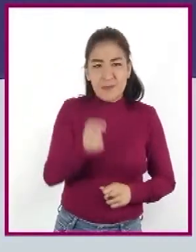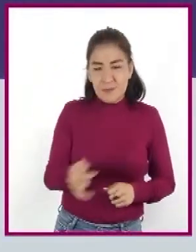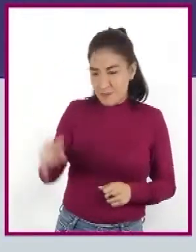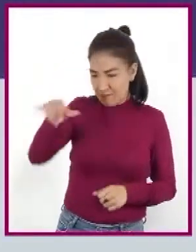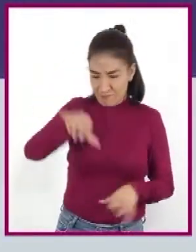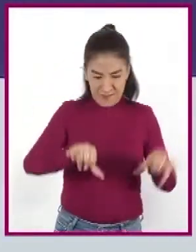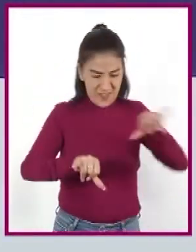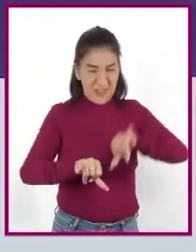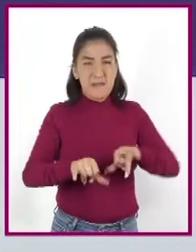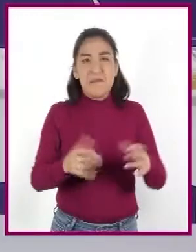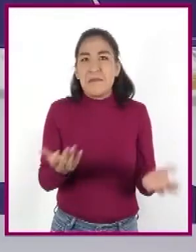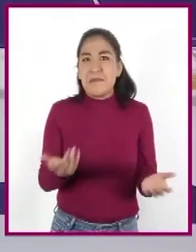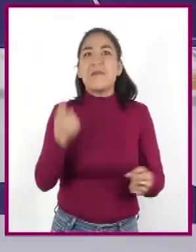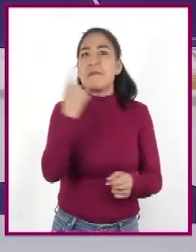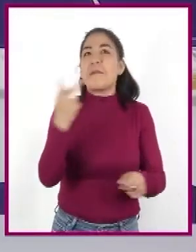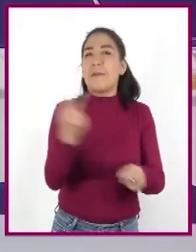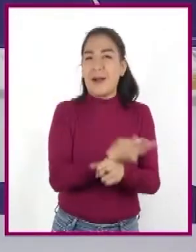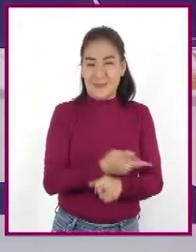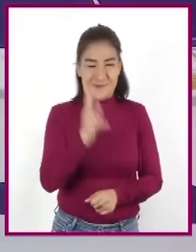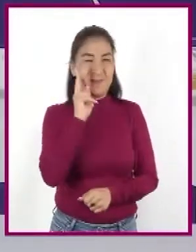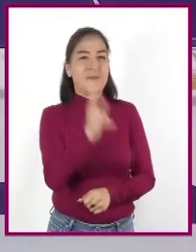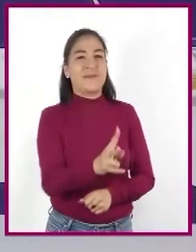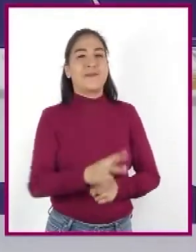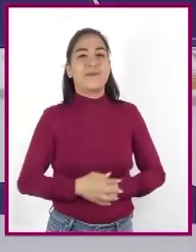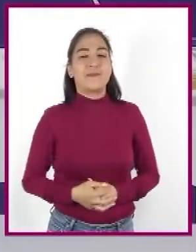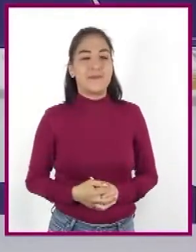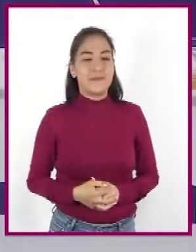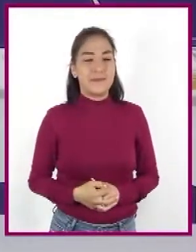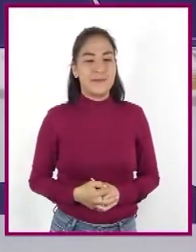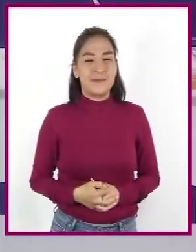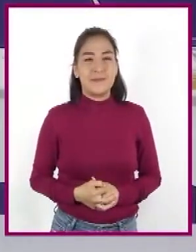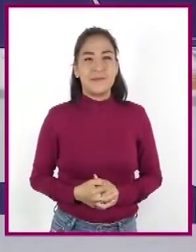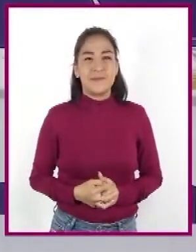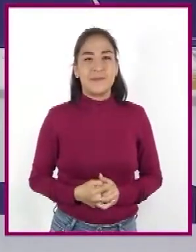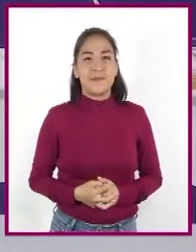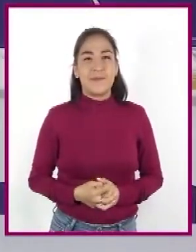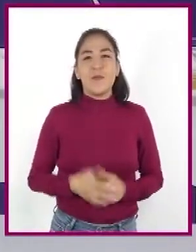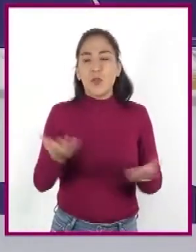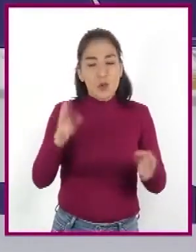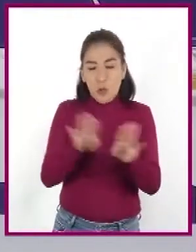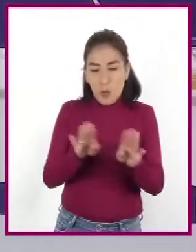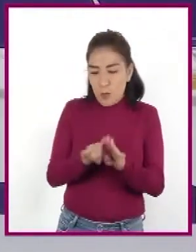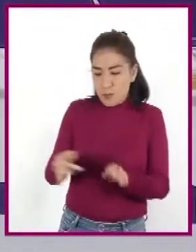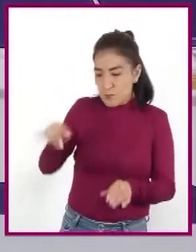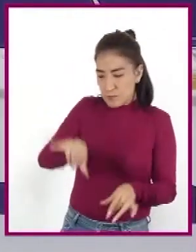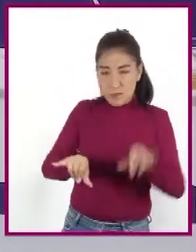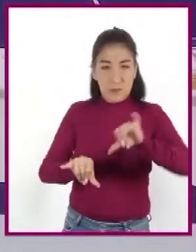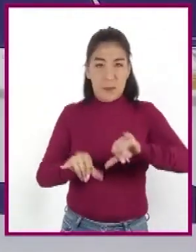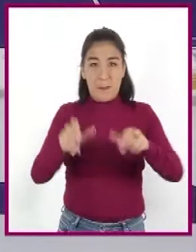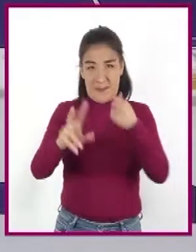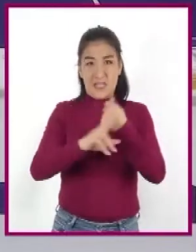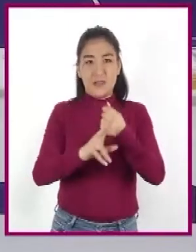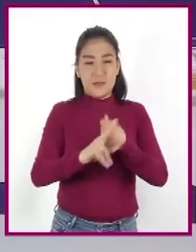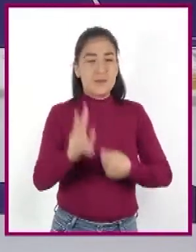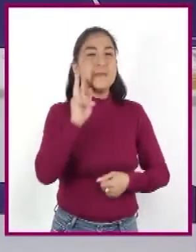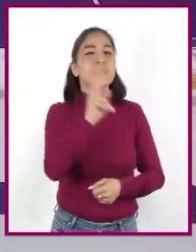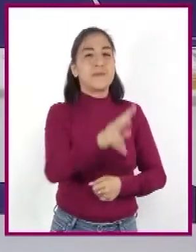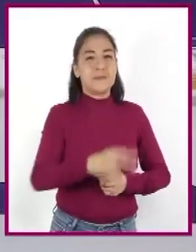Hagámoslo y veamos qué ocurre. ¿Dónde los mezclamos, maestro? ¿En un vaso? Bien. A